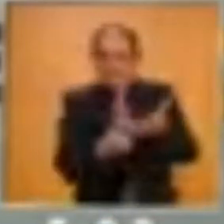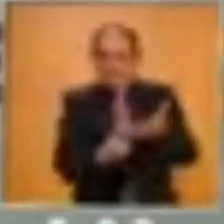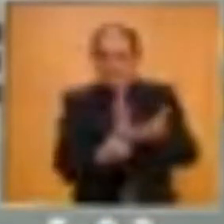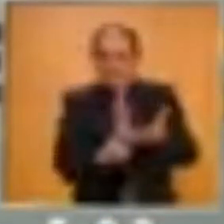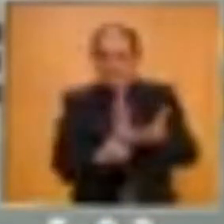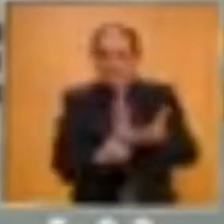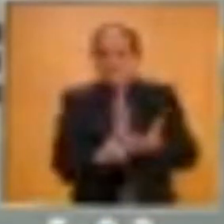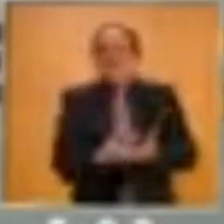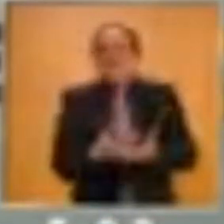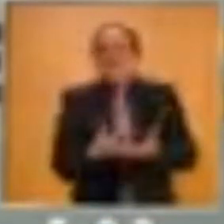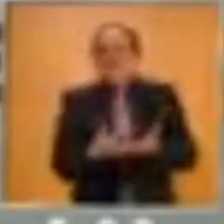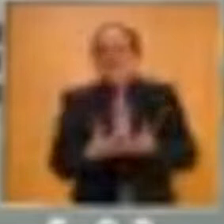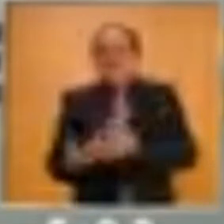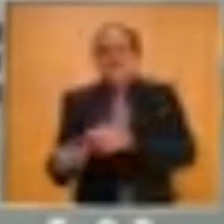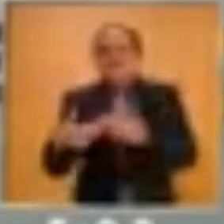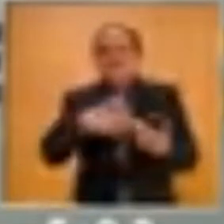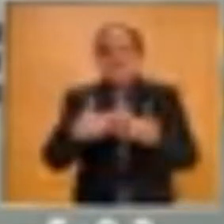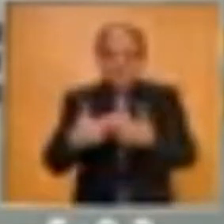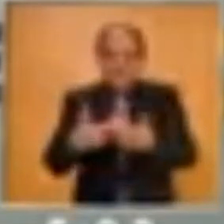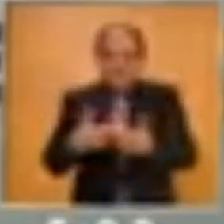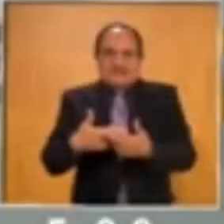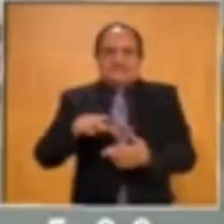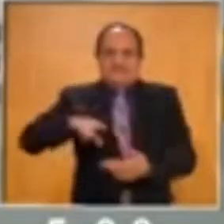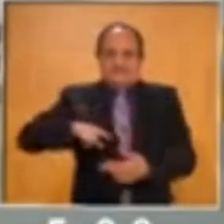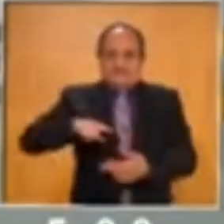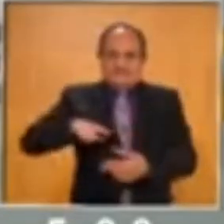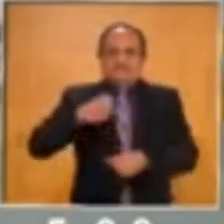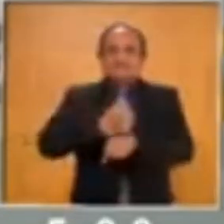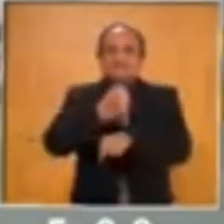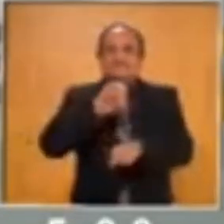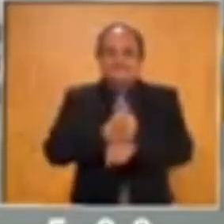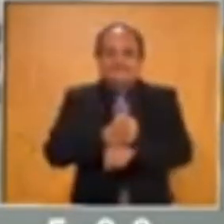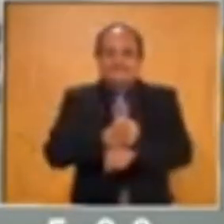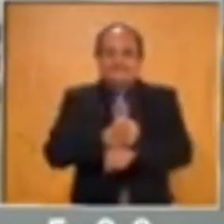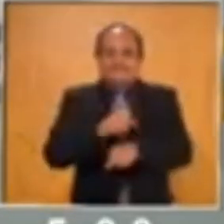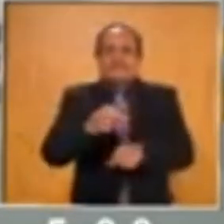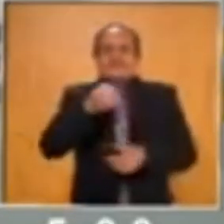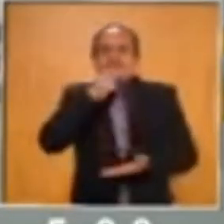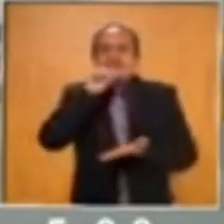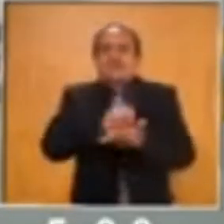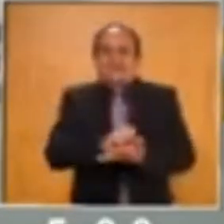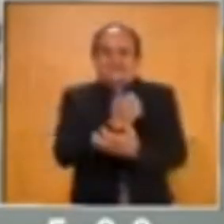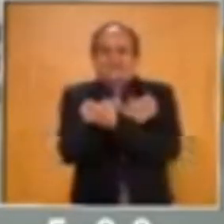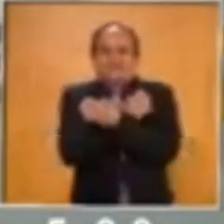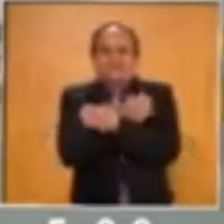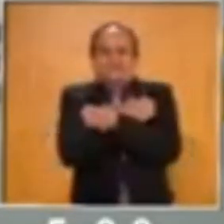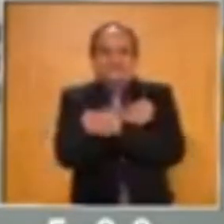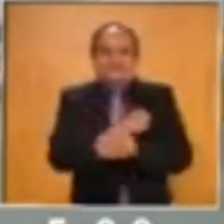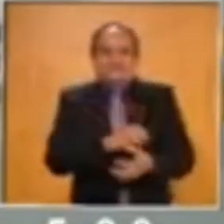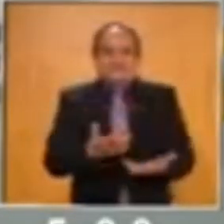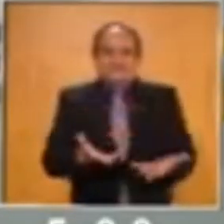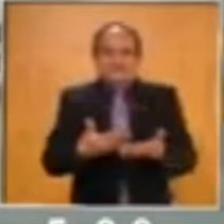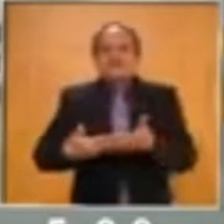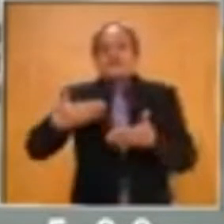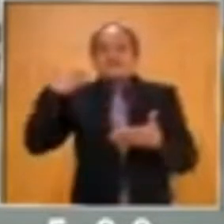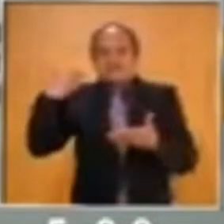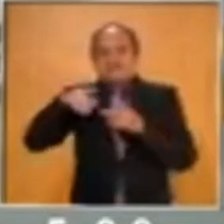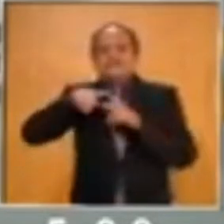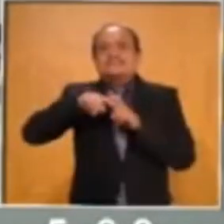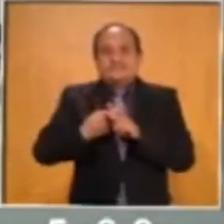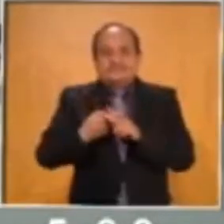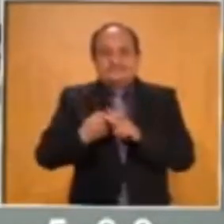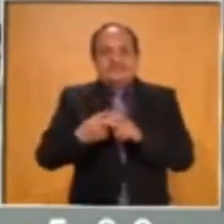a través del gobierno del estado y de la Secretaría de Educación. ¿Ok? Antes de empezar,